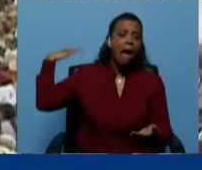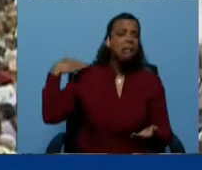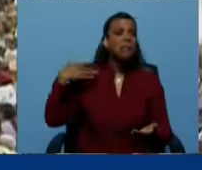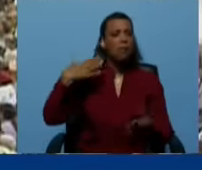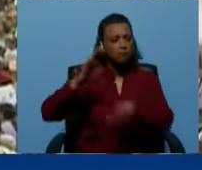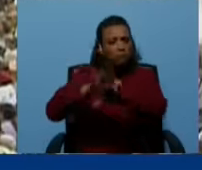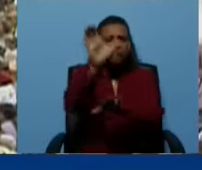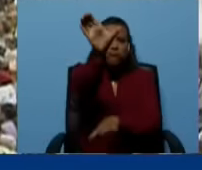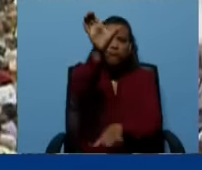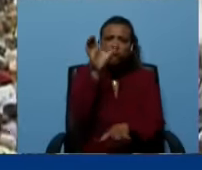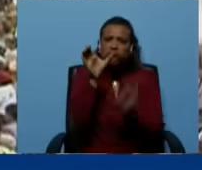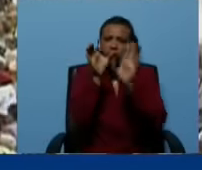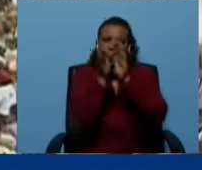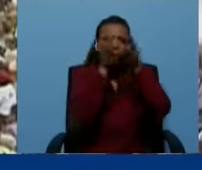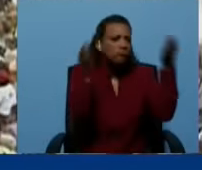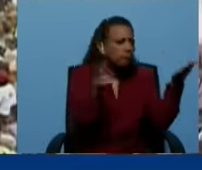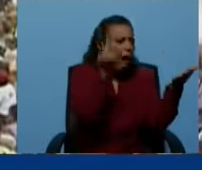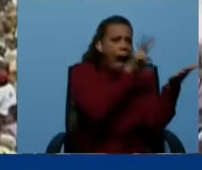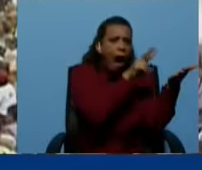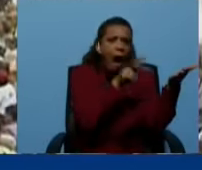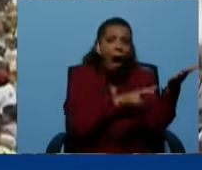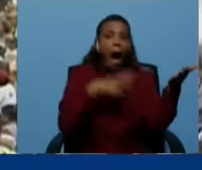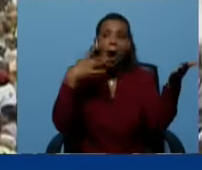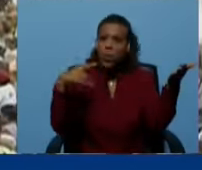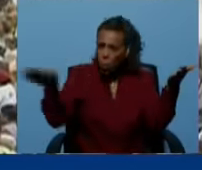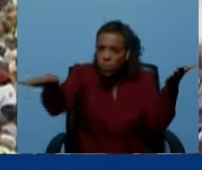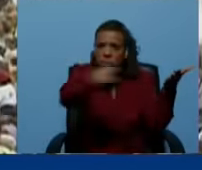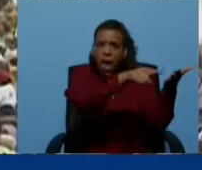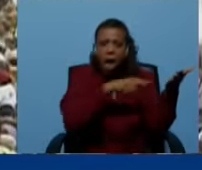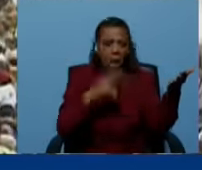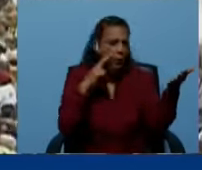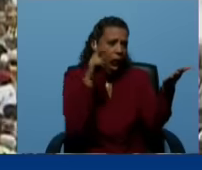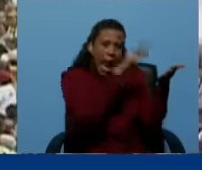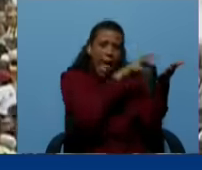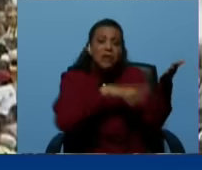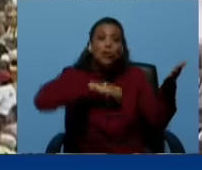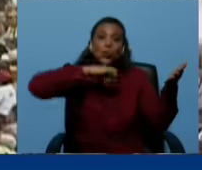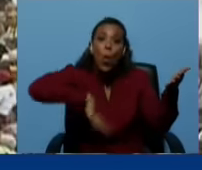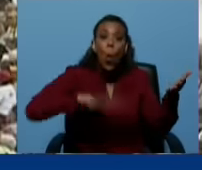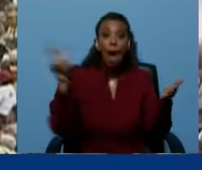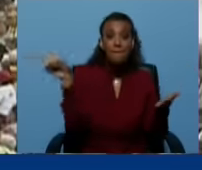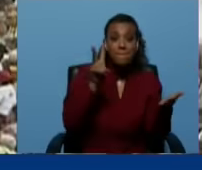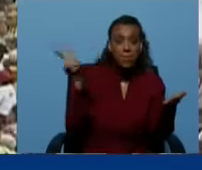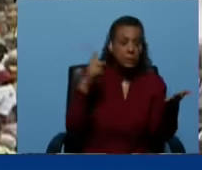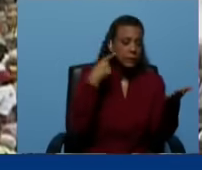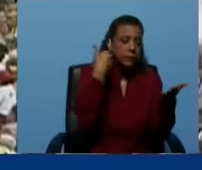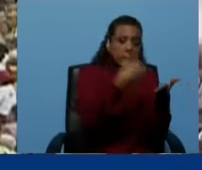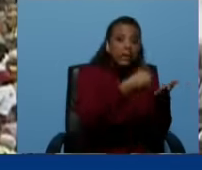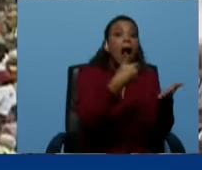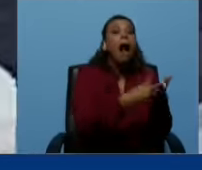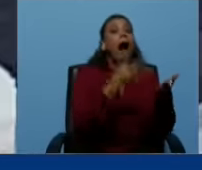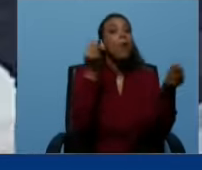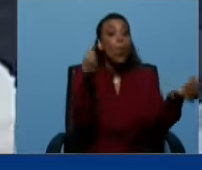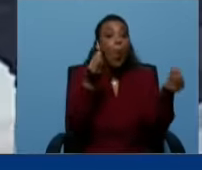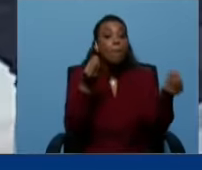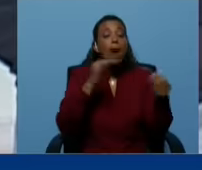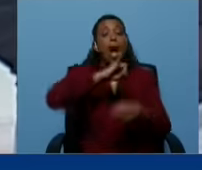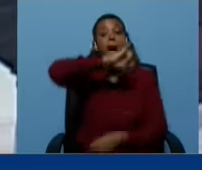hermanos y hermanas, mis compatriotas, quien revise la historia, tendrá que ver que en